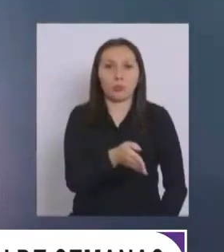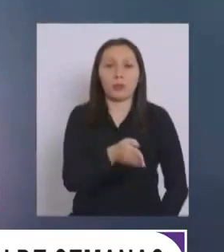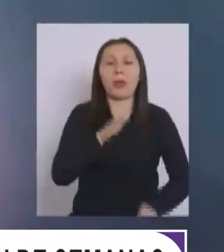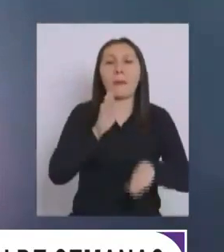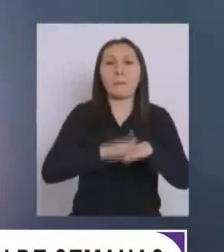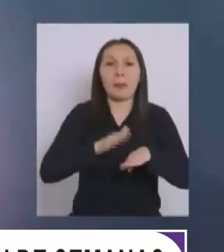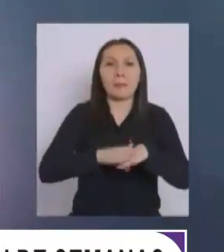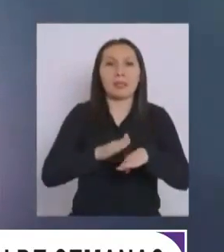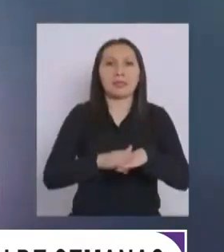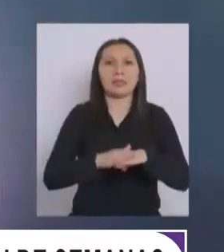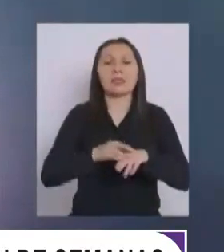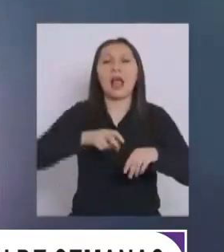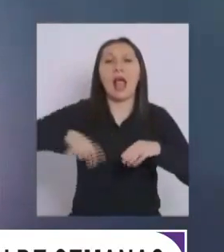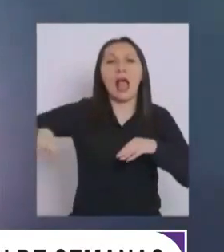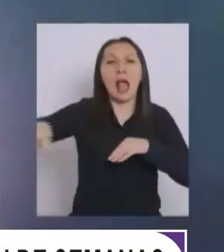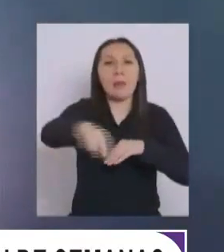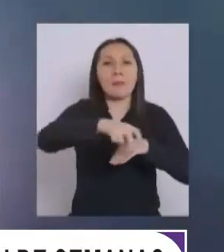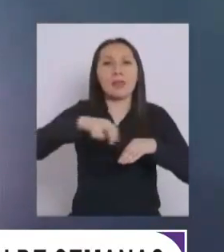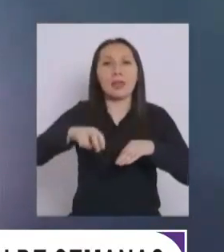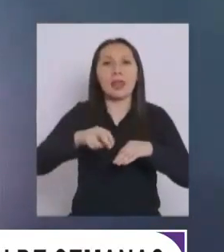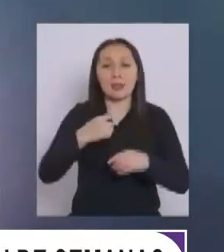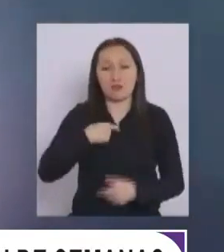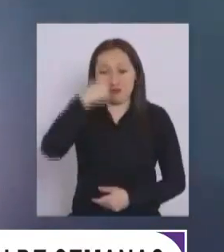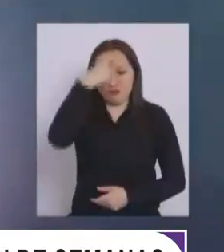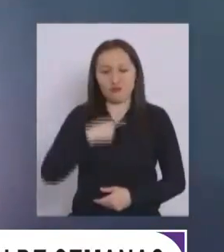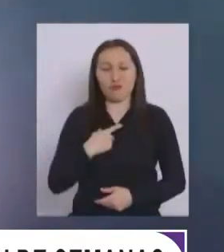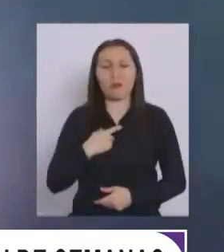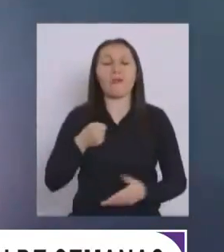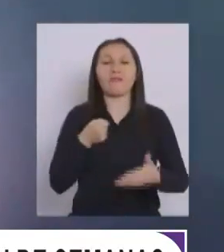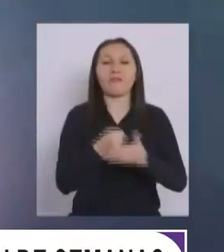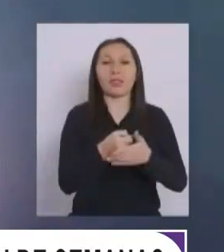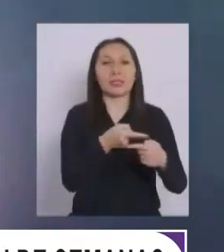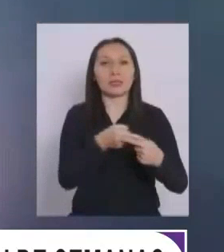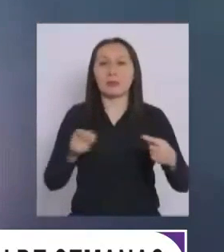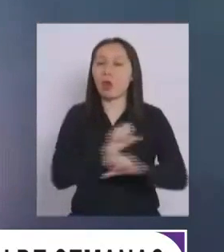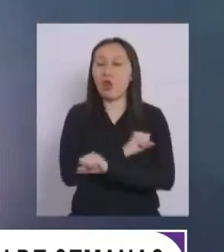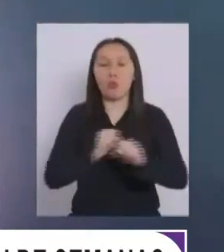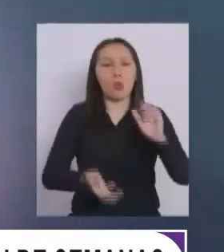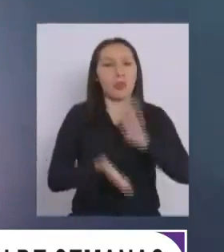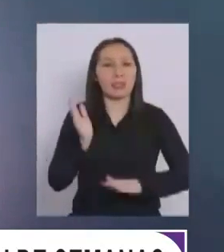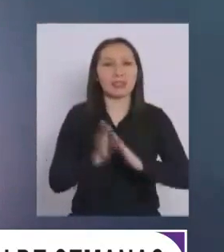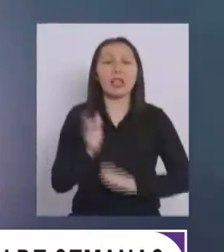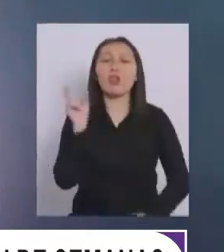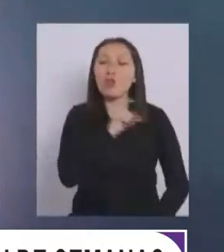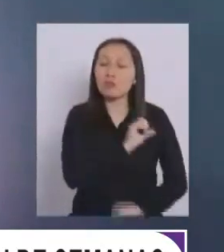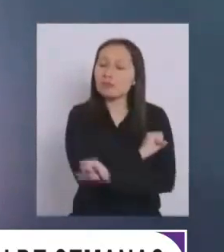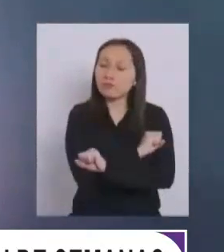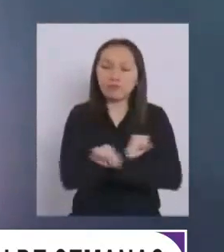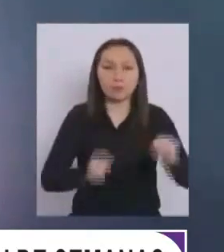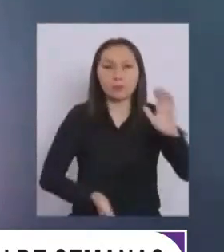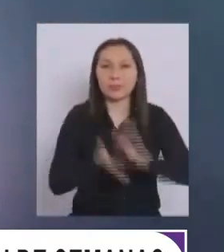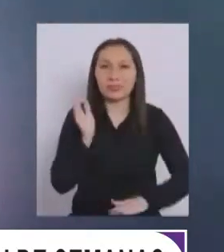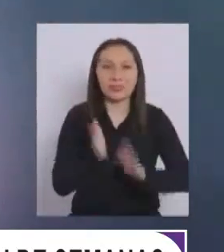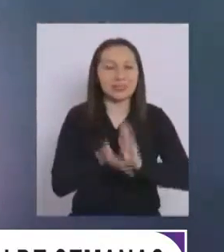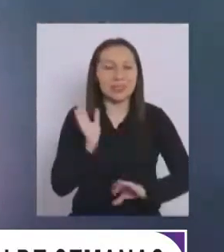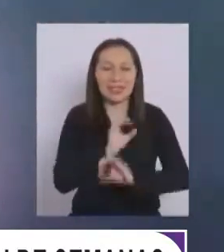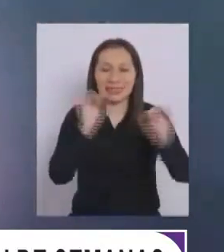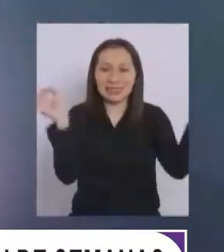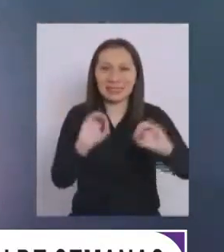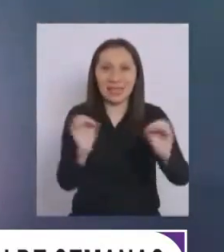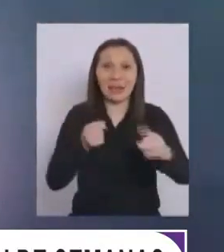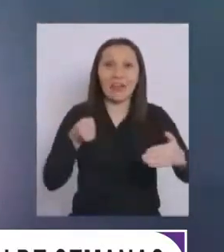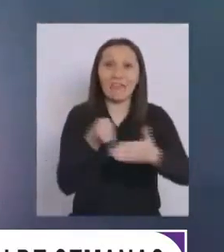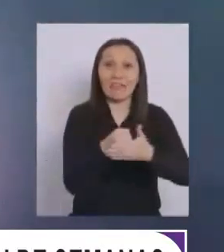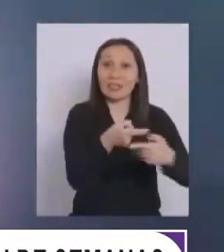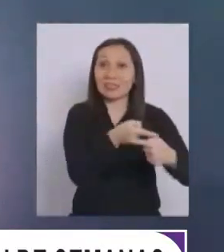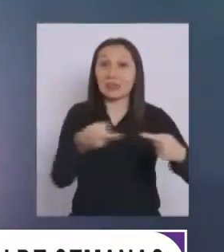el permiso de desplazamiento personal los fines de semana y los festivos. Eso significa, en fin